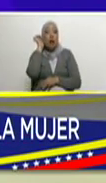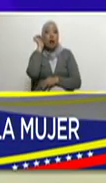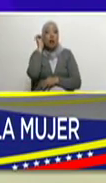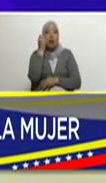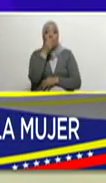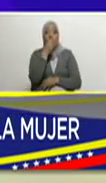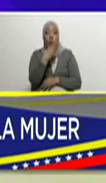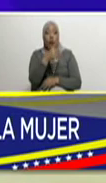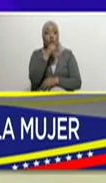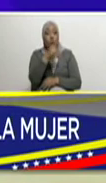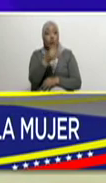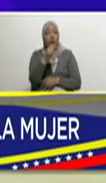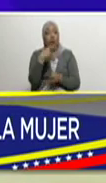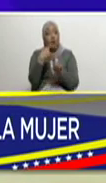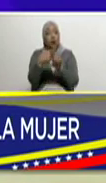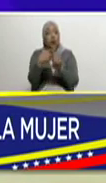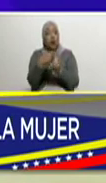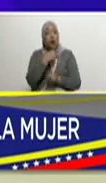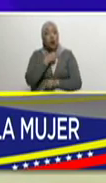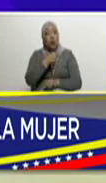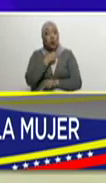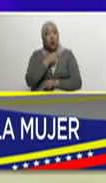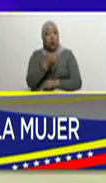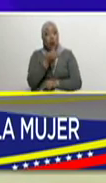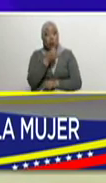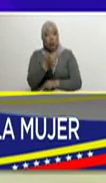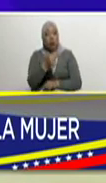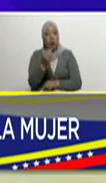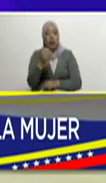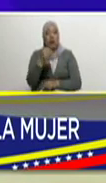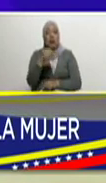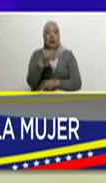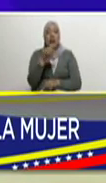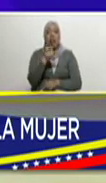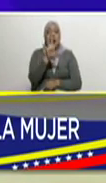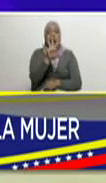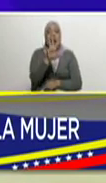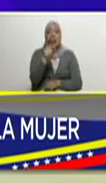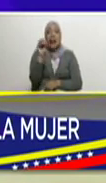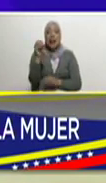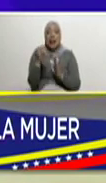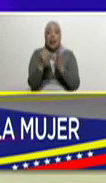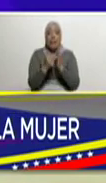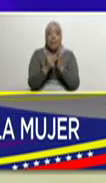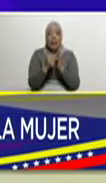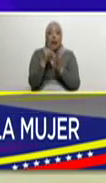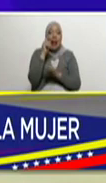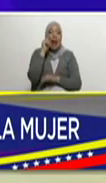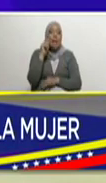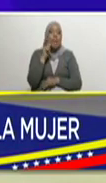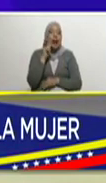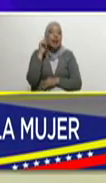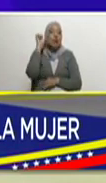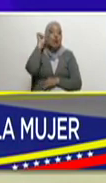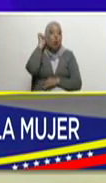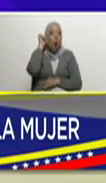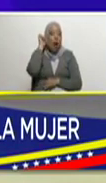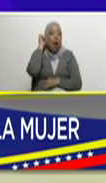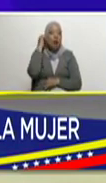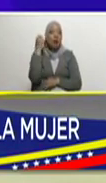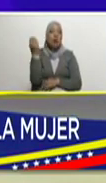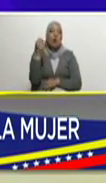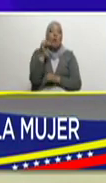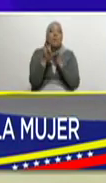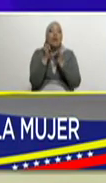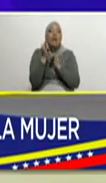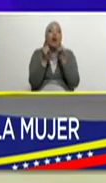Buena noticia. A mí me gusta esa noticia, que haya 500.000 embarazadas para tener